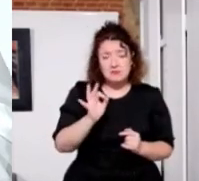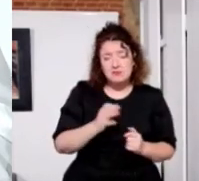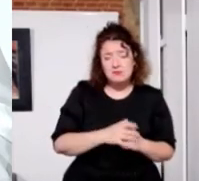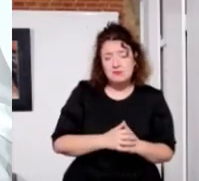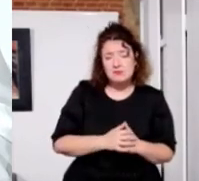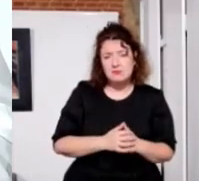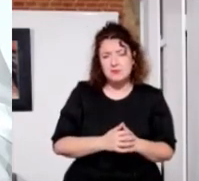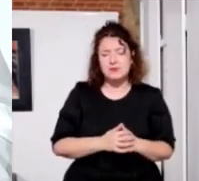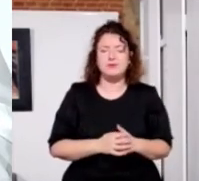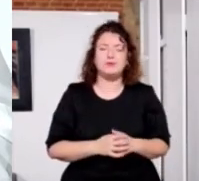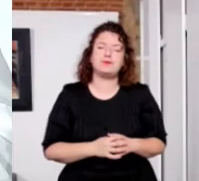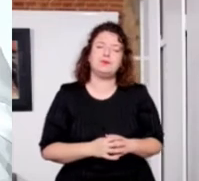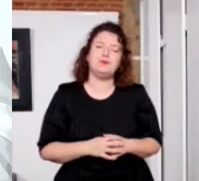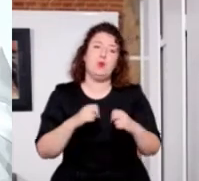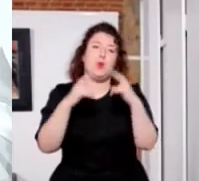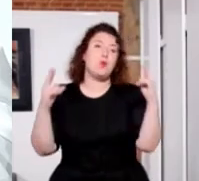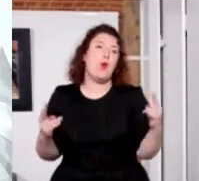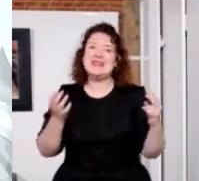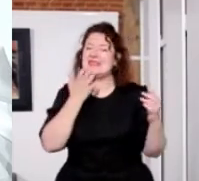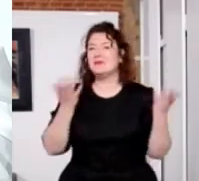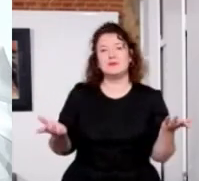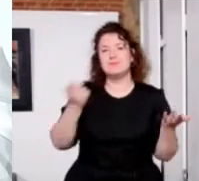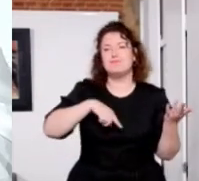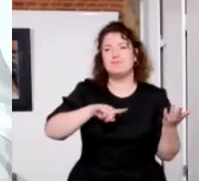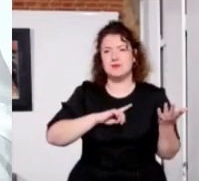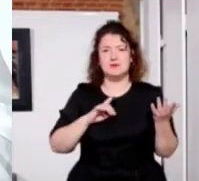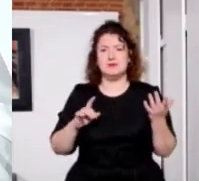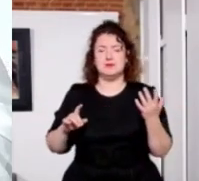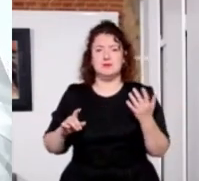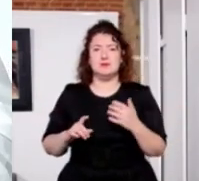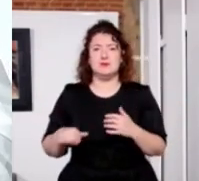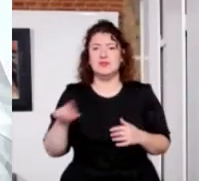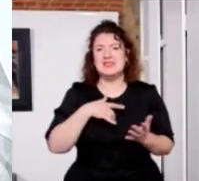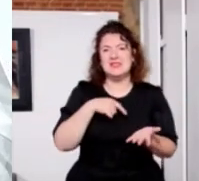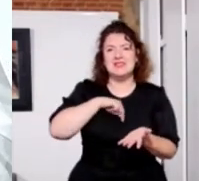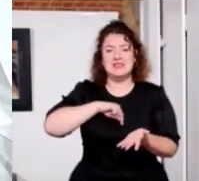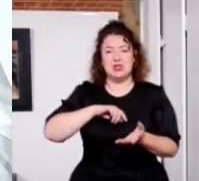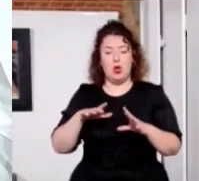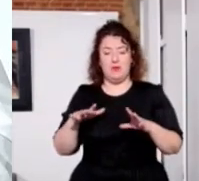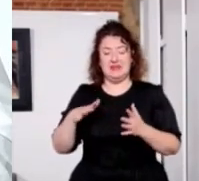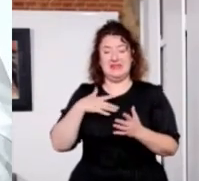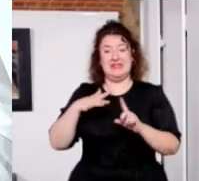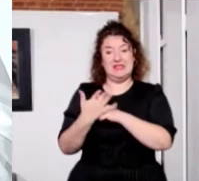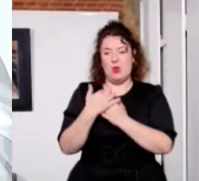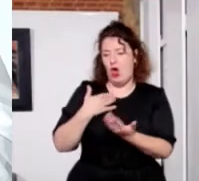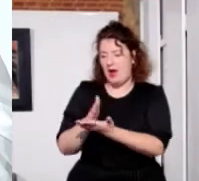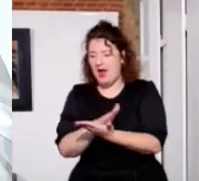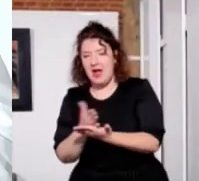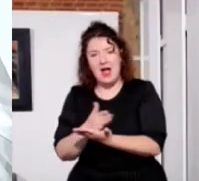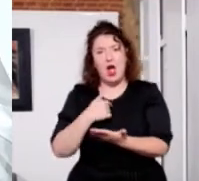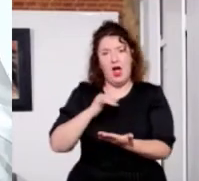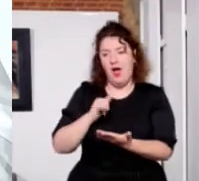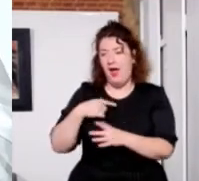Tenemos la gran capacidad de estar en ambas orillas de esta sociedad. Y tenemos